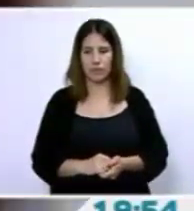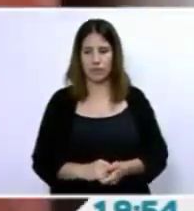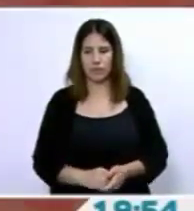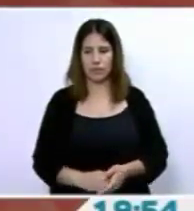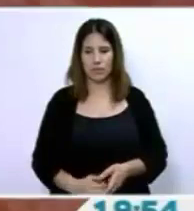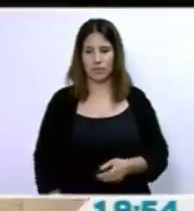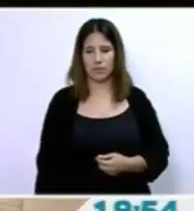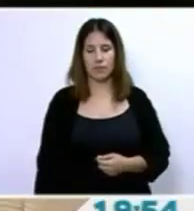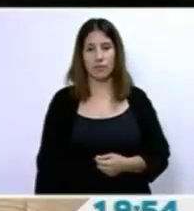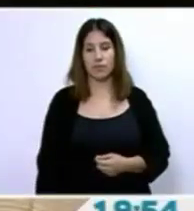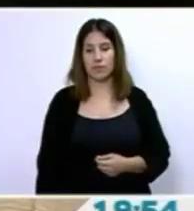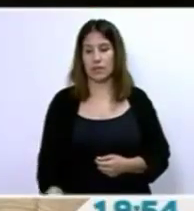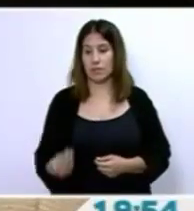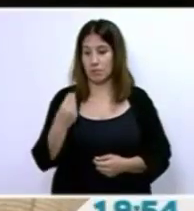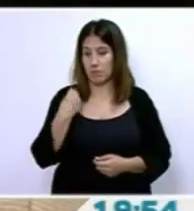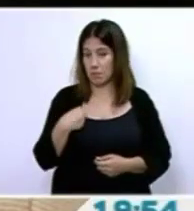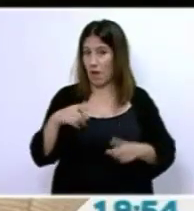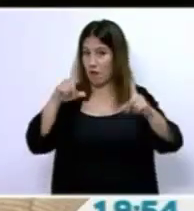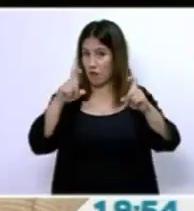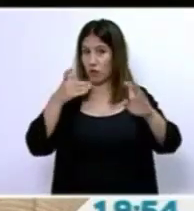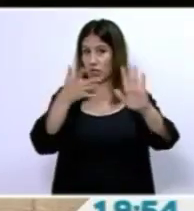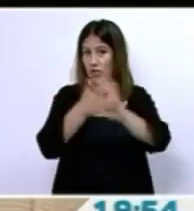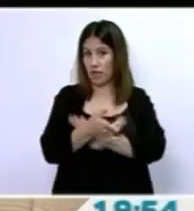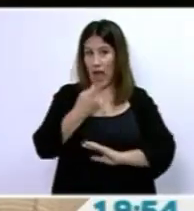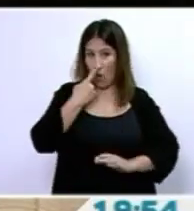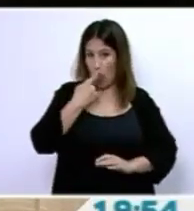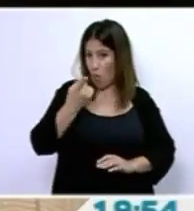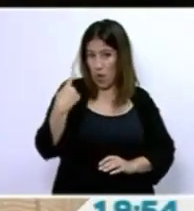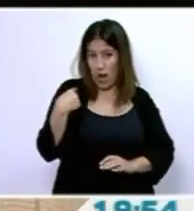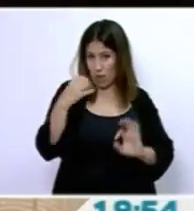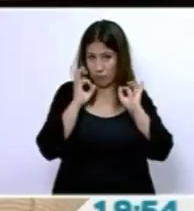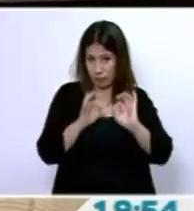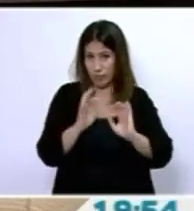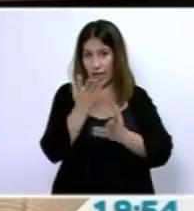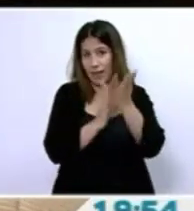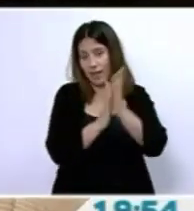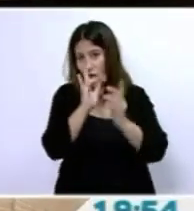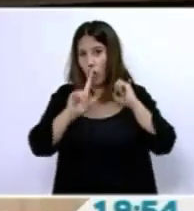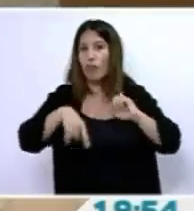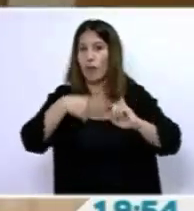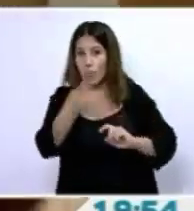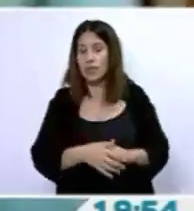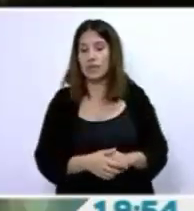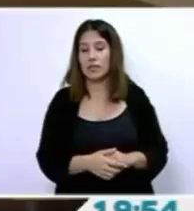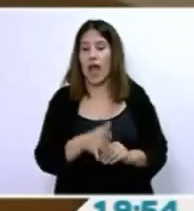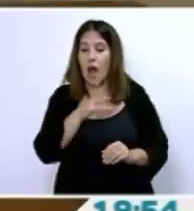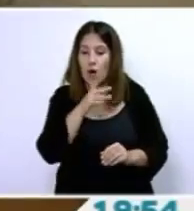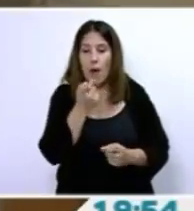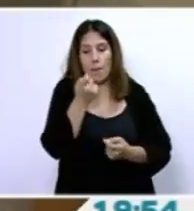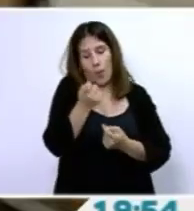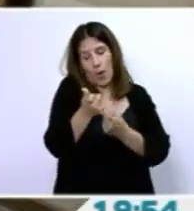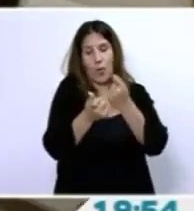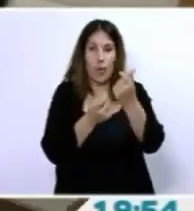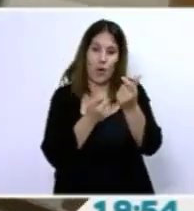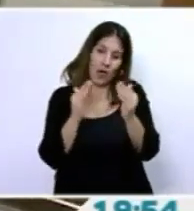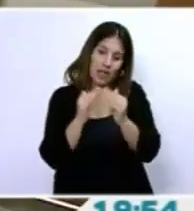Esa foto es de hace justo un año, después de ese incendio. Vemos como poco, eso sí, tu casa ya vuelve a la normalidad, Rosana.